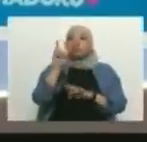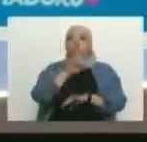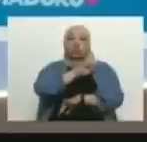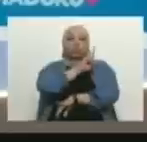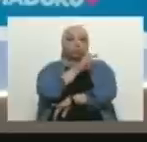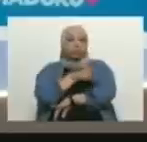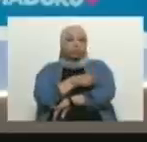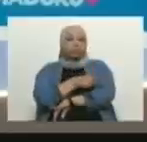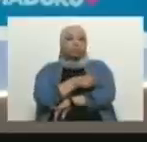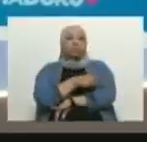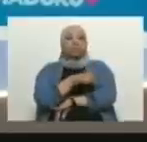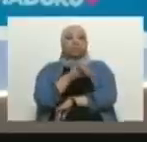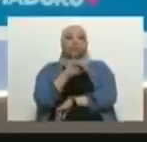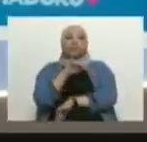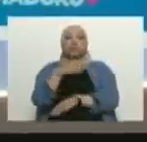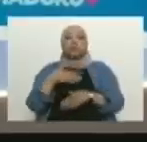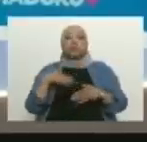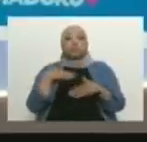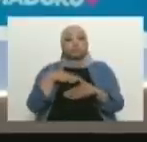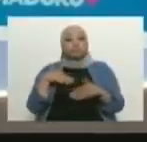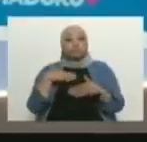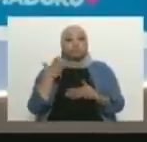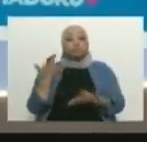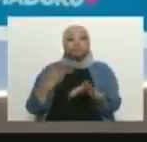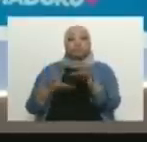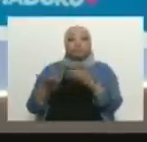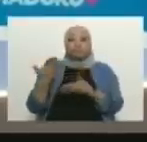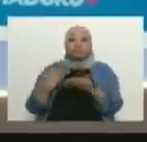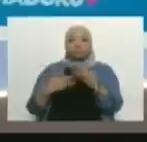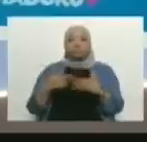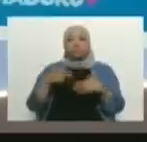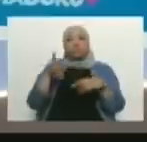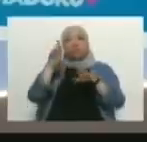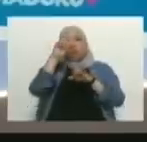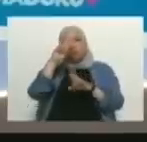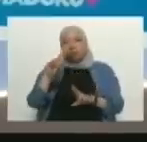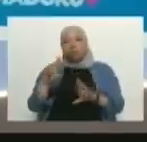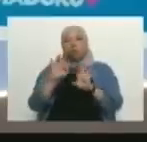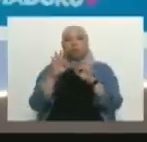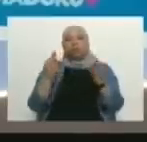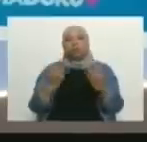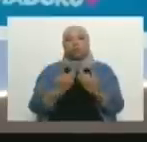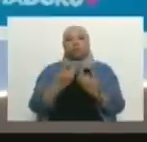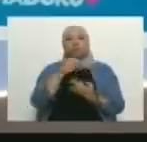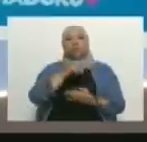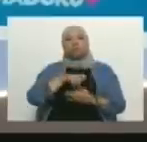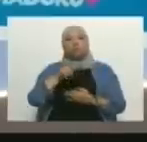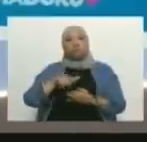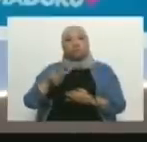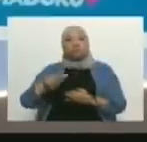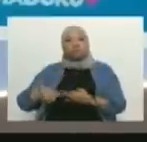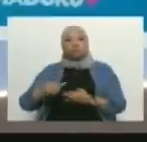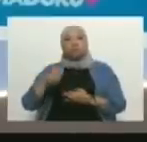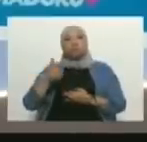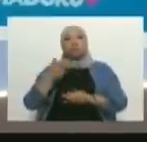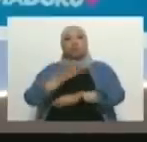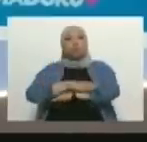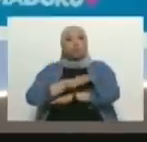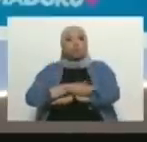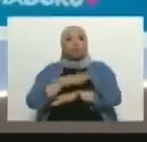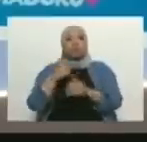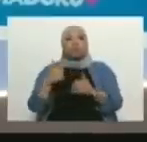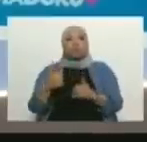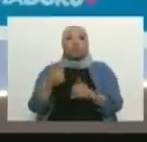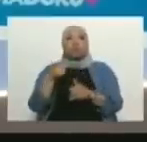valores, de la convivencia, del respeto a la familia, de la moral, de